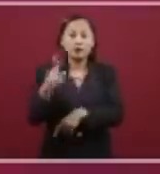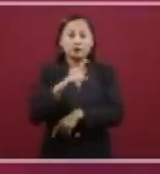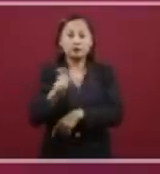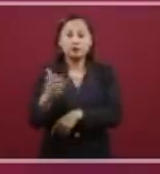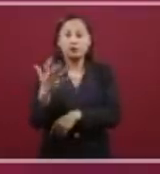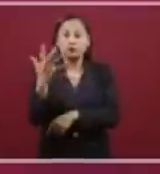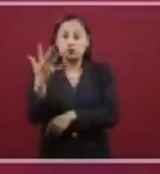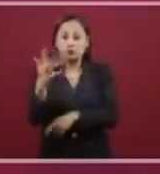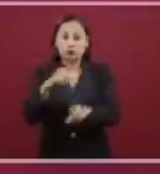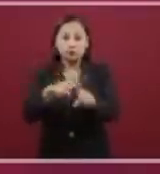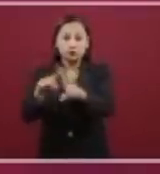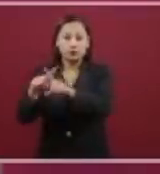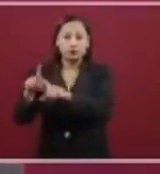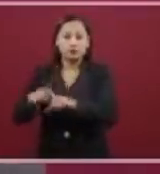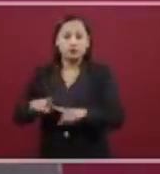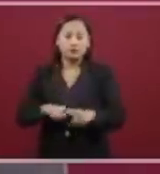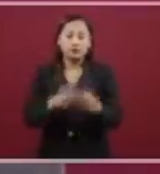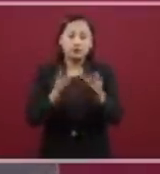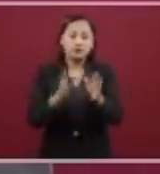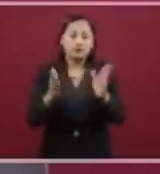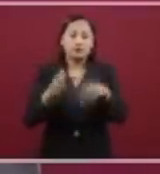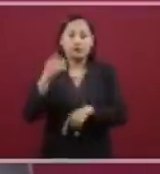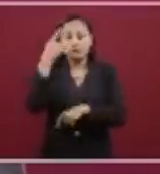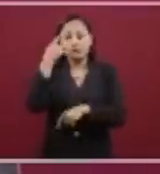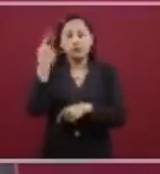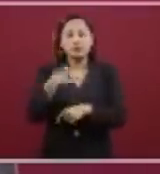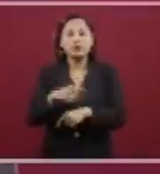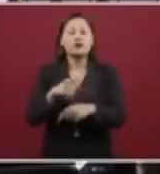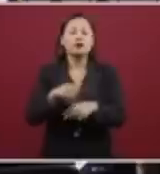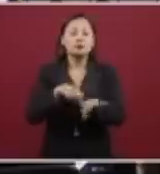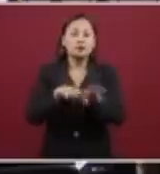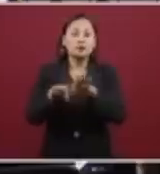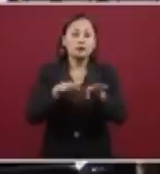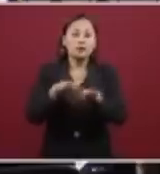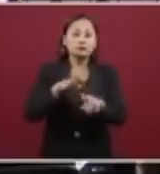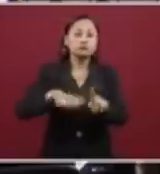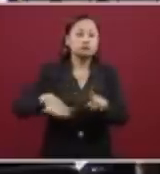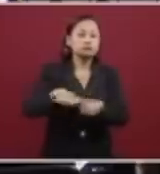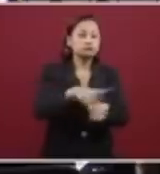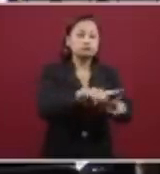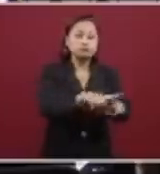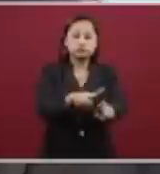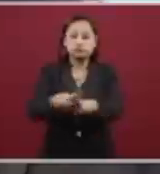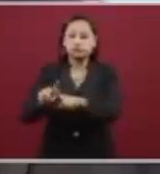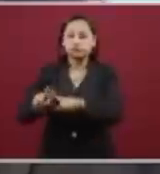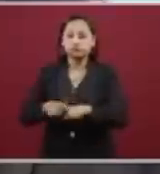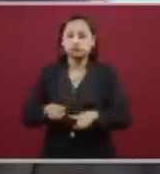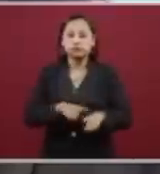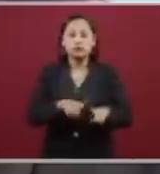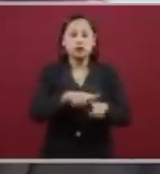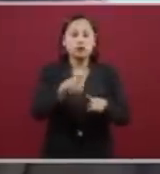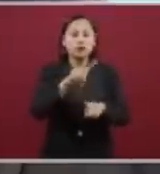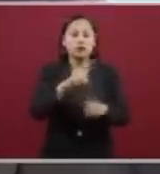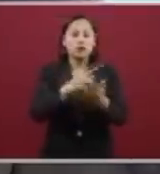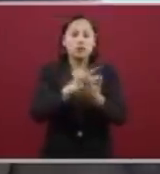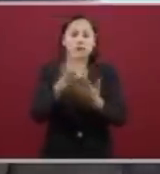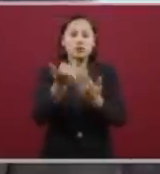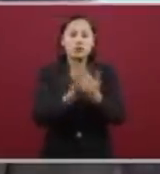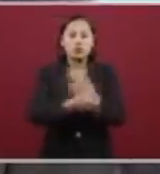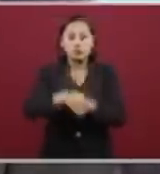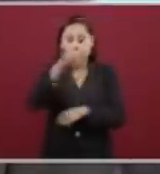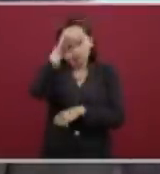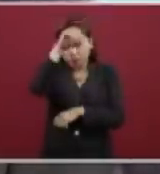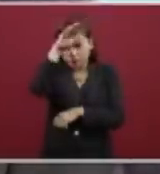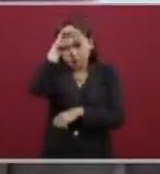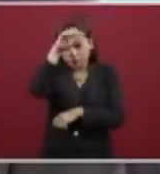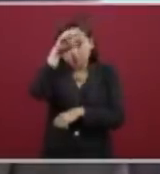que trabajando de manera simultánea durante tres años generan una sátira de saturación de proyectos mineros en 15 municipios